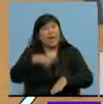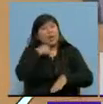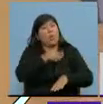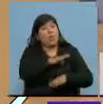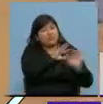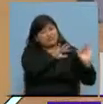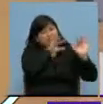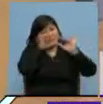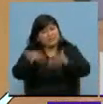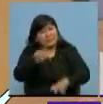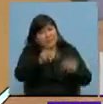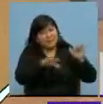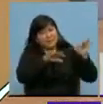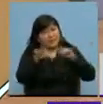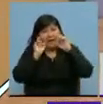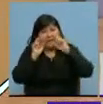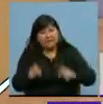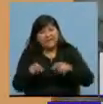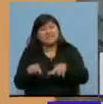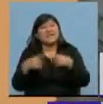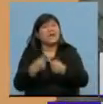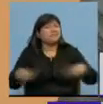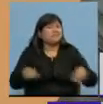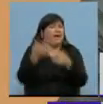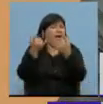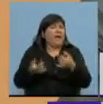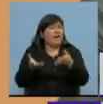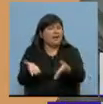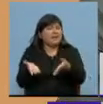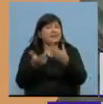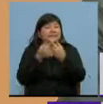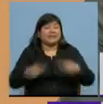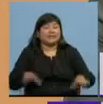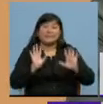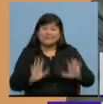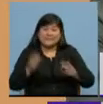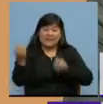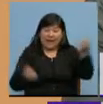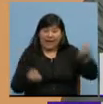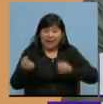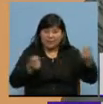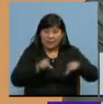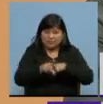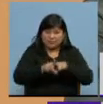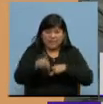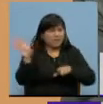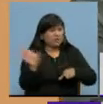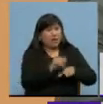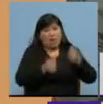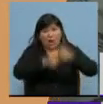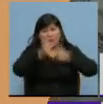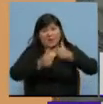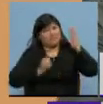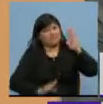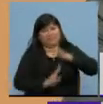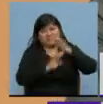con algo muy lindo, muy emotivo, con los autos de todo el equipo JP Racing en vivo, tal cual van a correr el fin